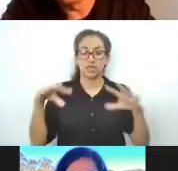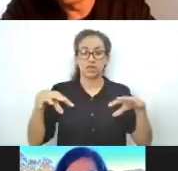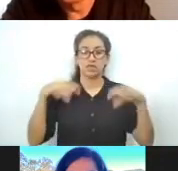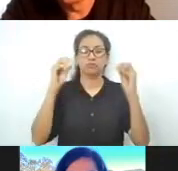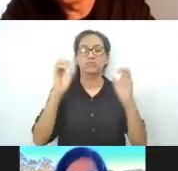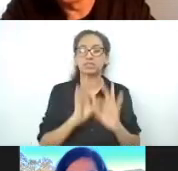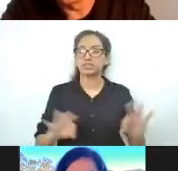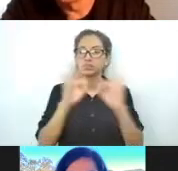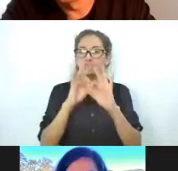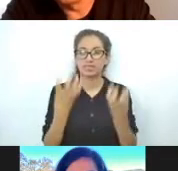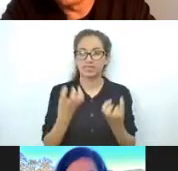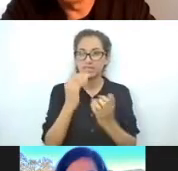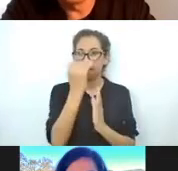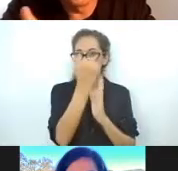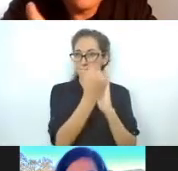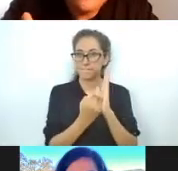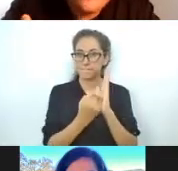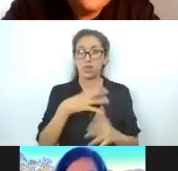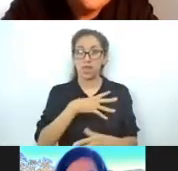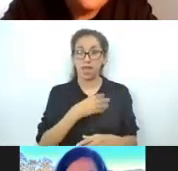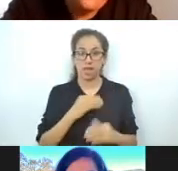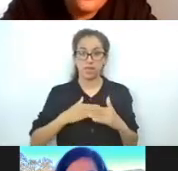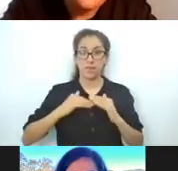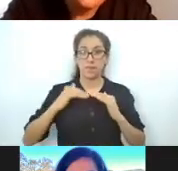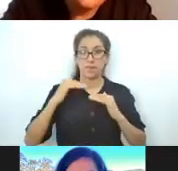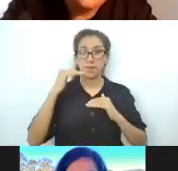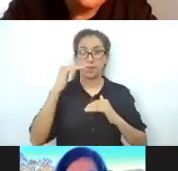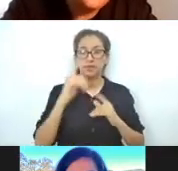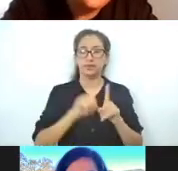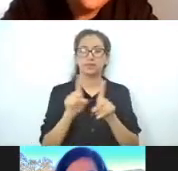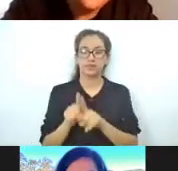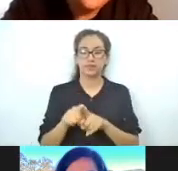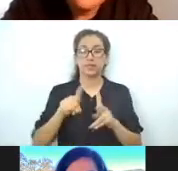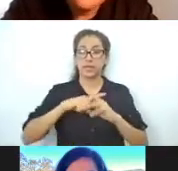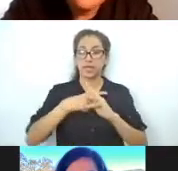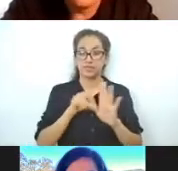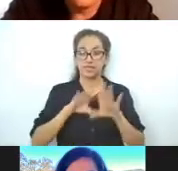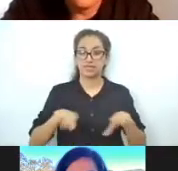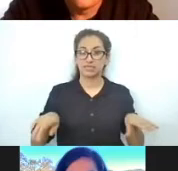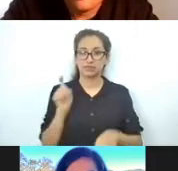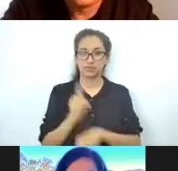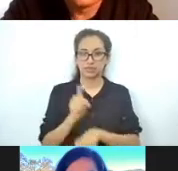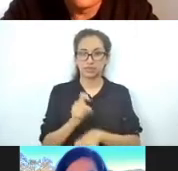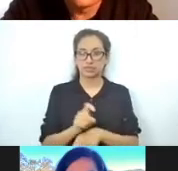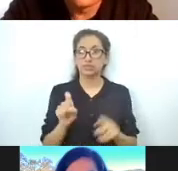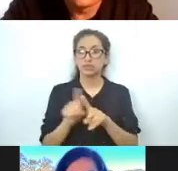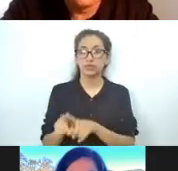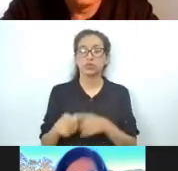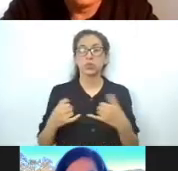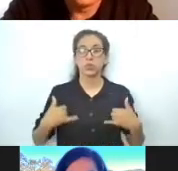que evitar con el transcurso de la edad, pero que en realidad se educan desde la niñez y desde la juventud.